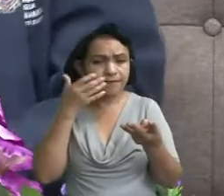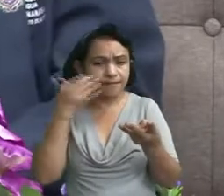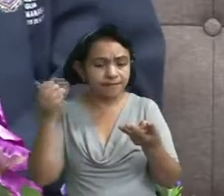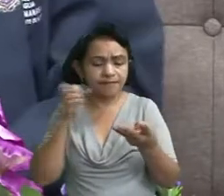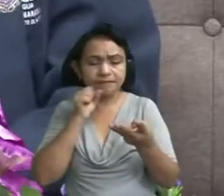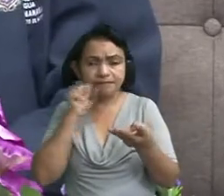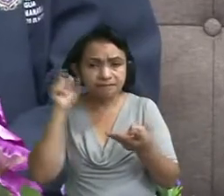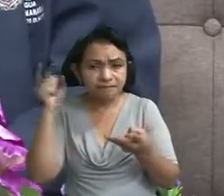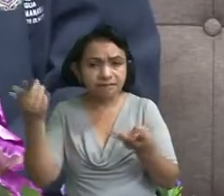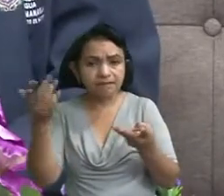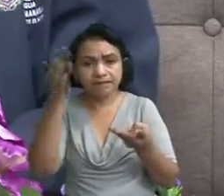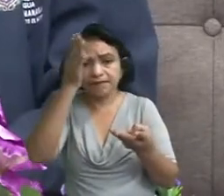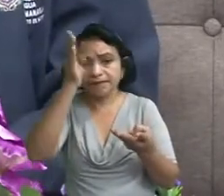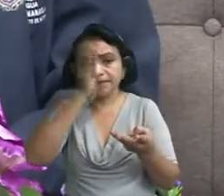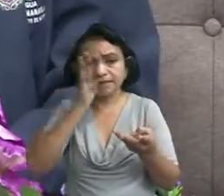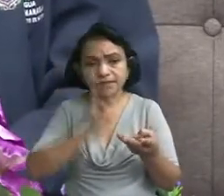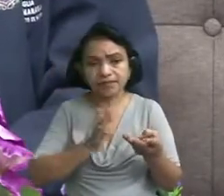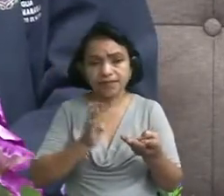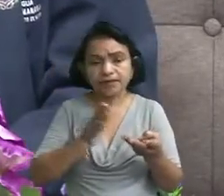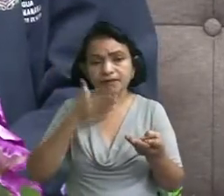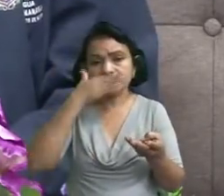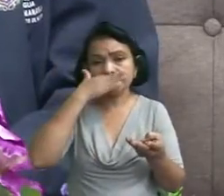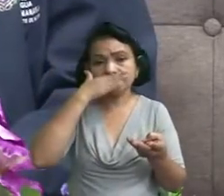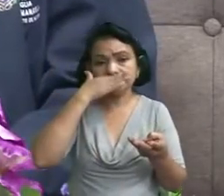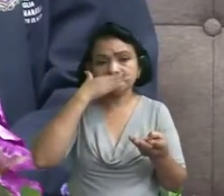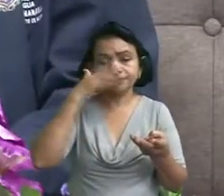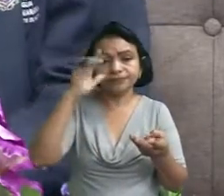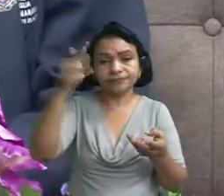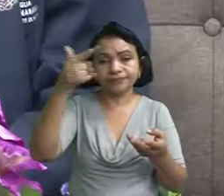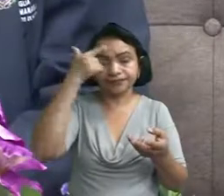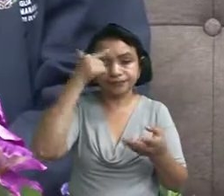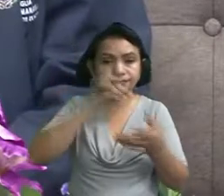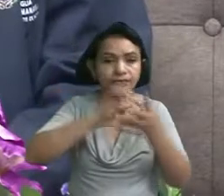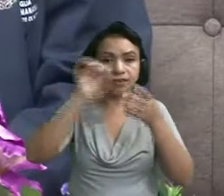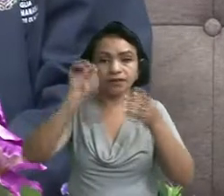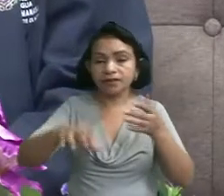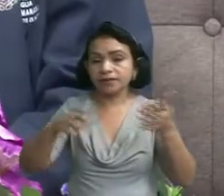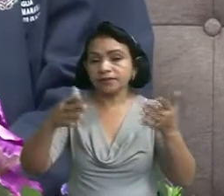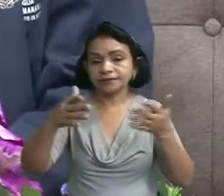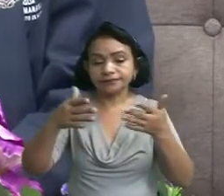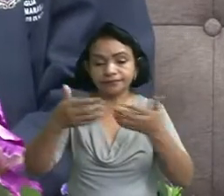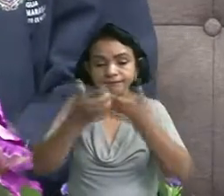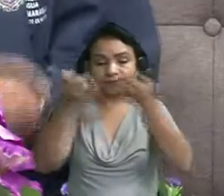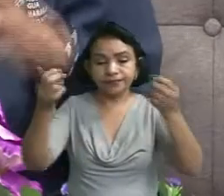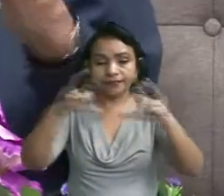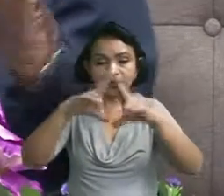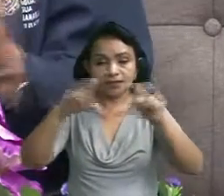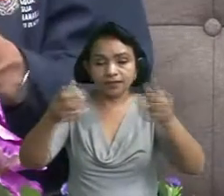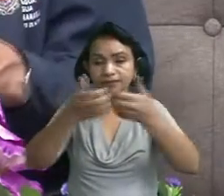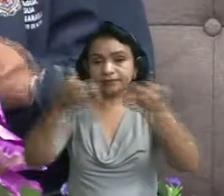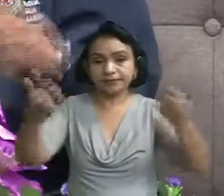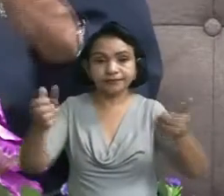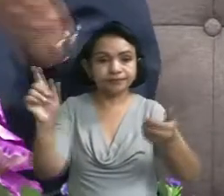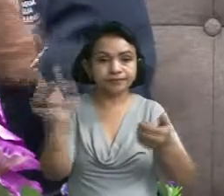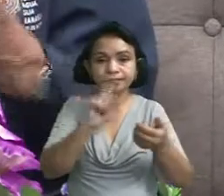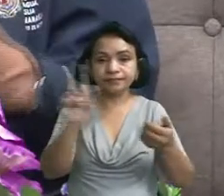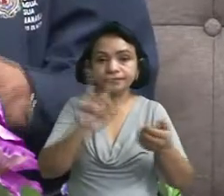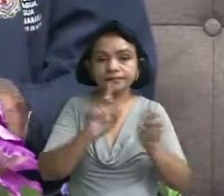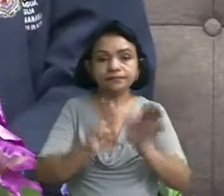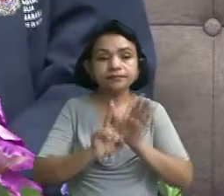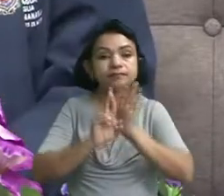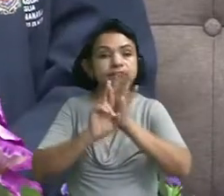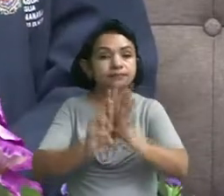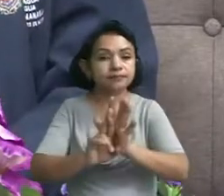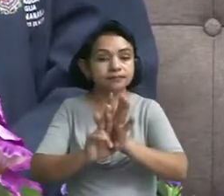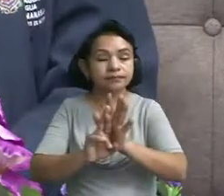reclamos. Pero nunca estuvo en la agenda del Frente Sandinista derrocar gobierno, destruir el país, dividir el país. Claro, efectivamente se representaba